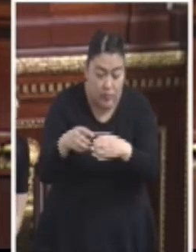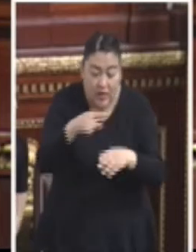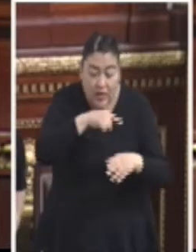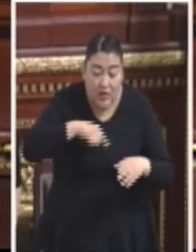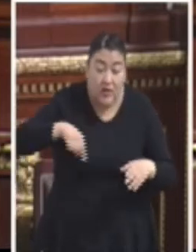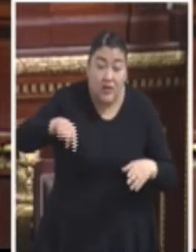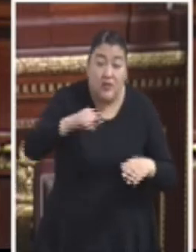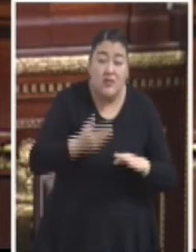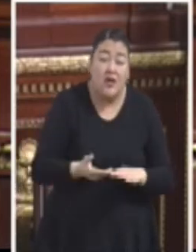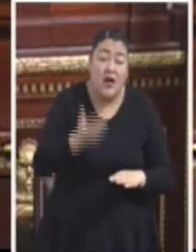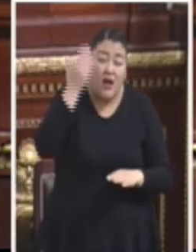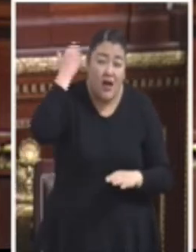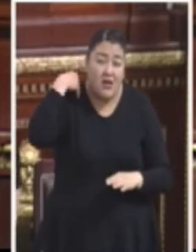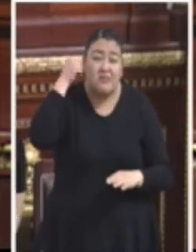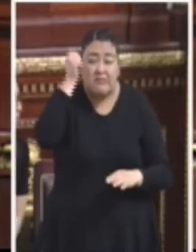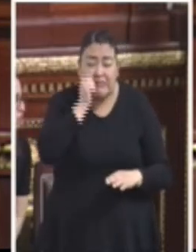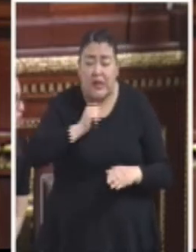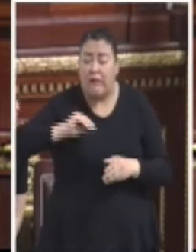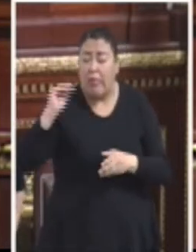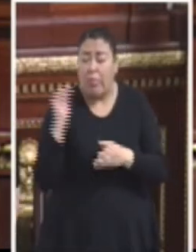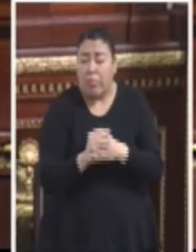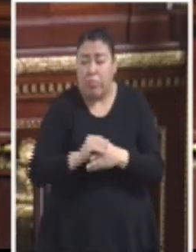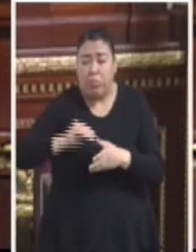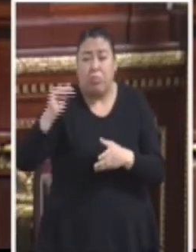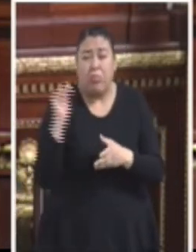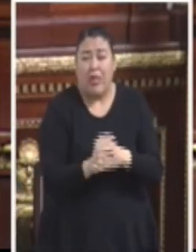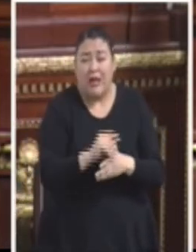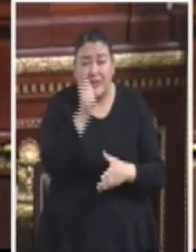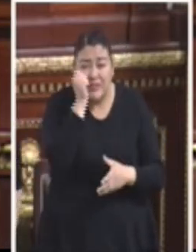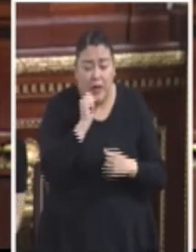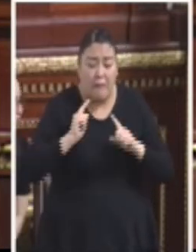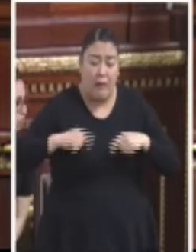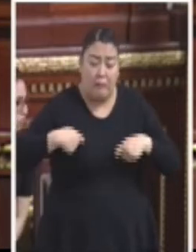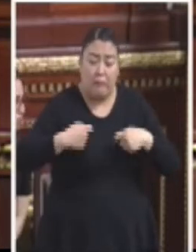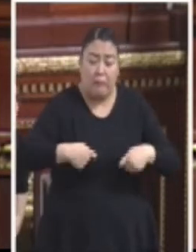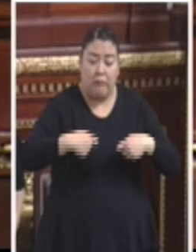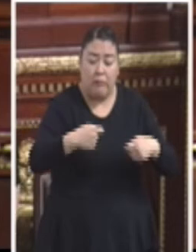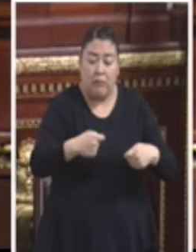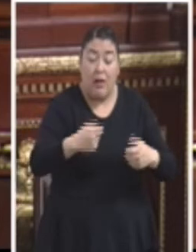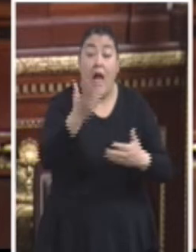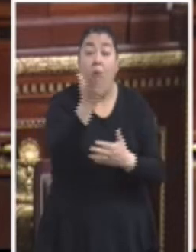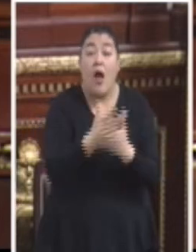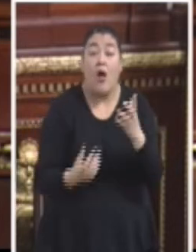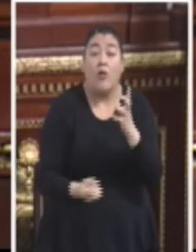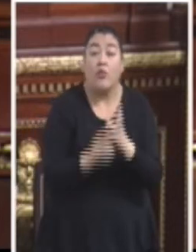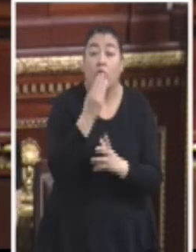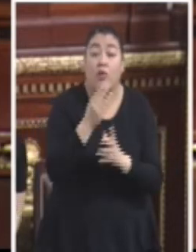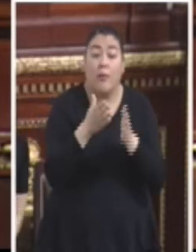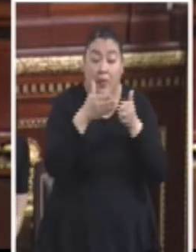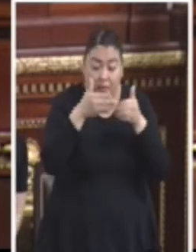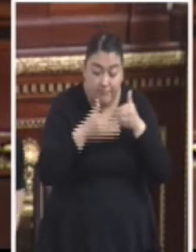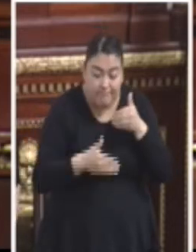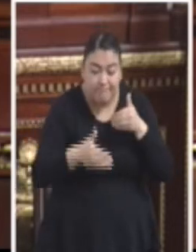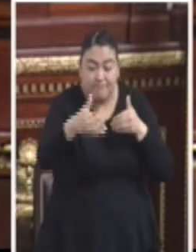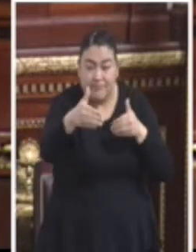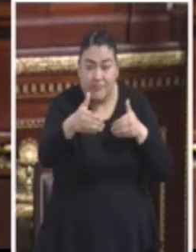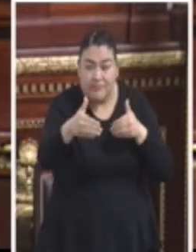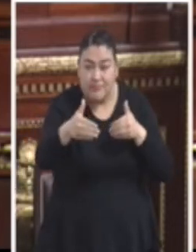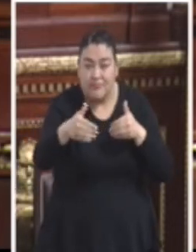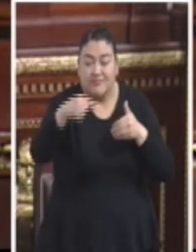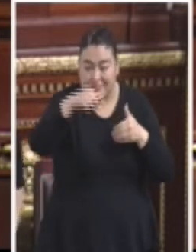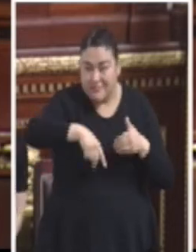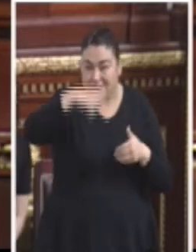históricamente que han sido invisibilizados y olvidados, y que la nueva etapa en la vida pública